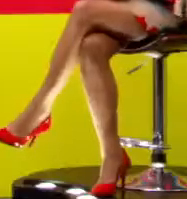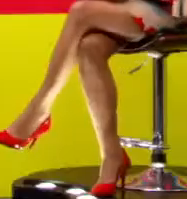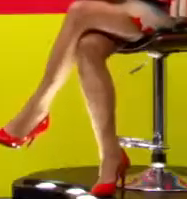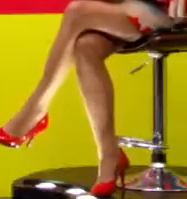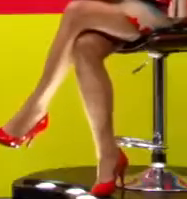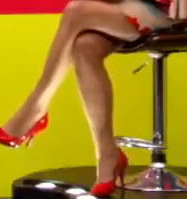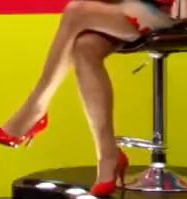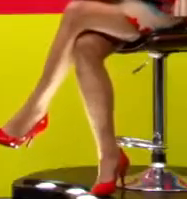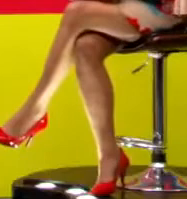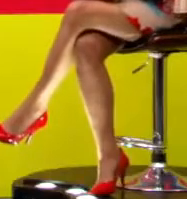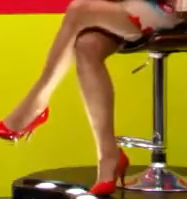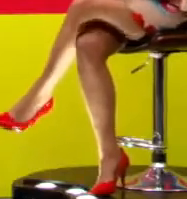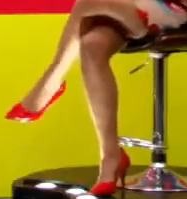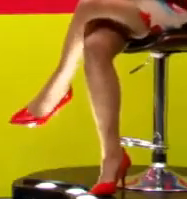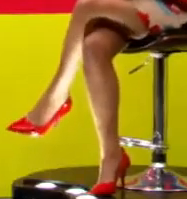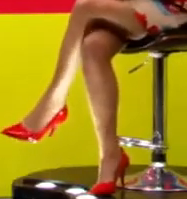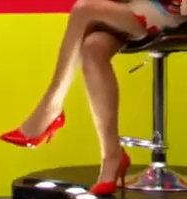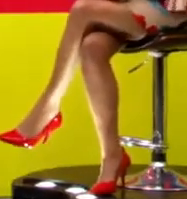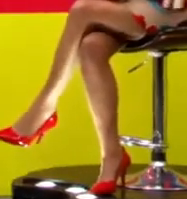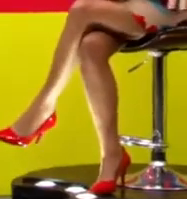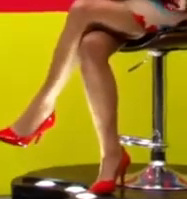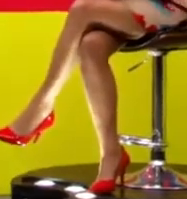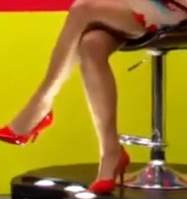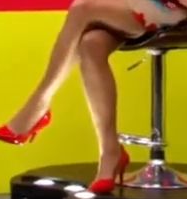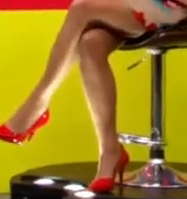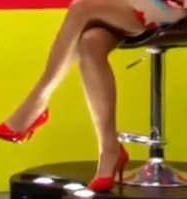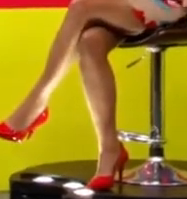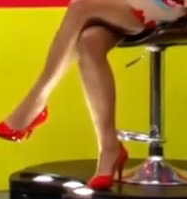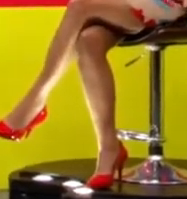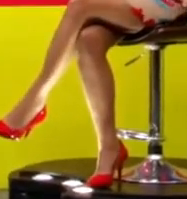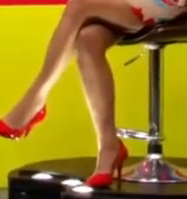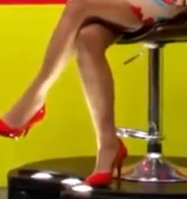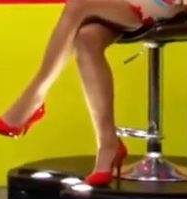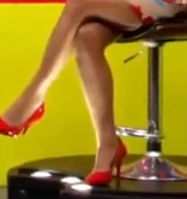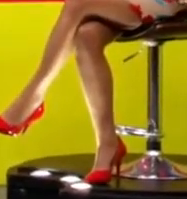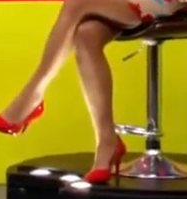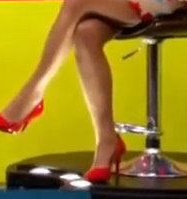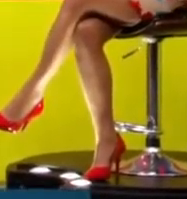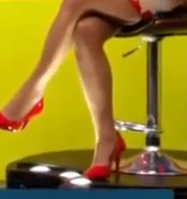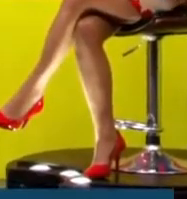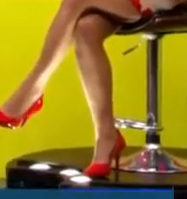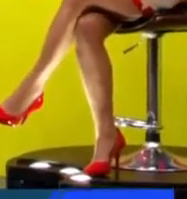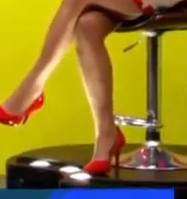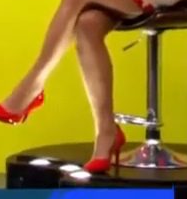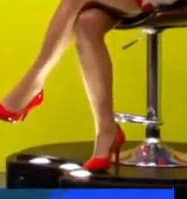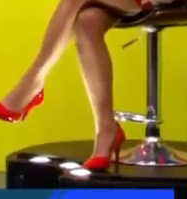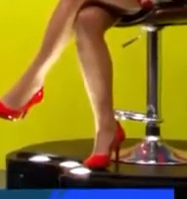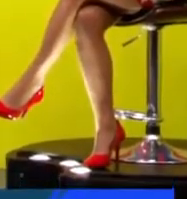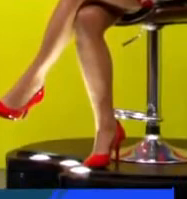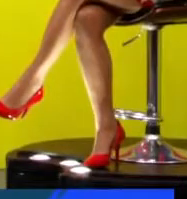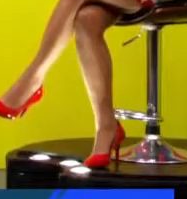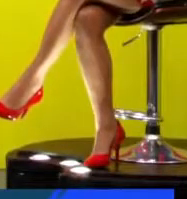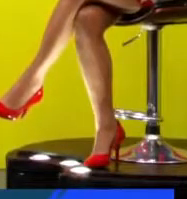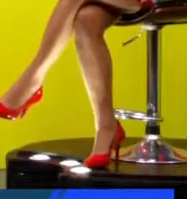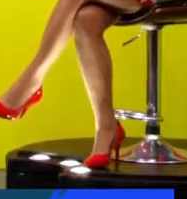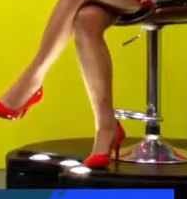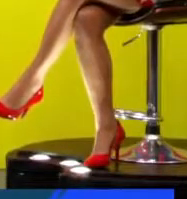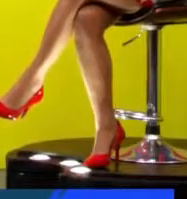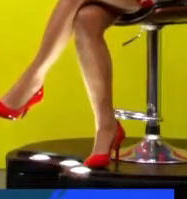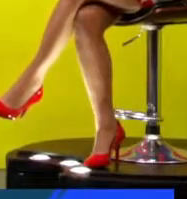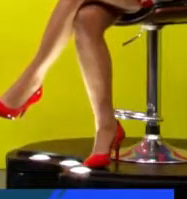Muchas gracias, muchas gracias. Les agradecemos muchísimo que puedan también presentarnos no solo trabajos de otros compositores, sino también de